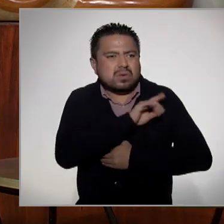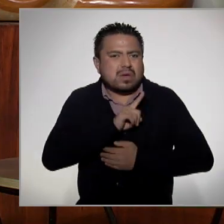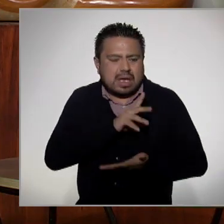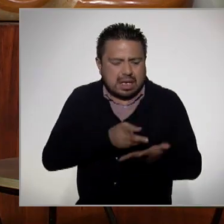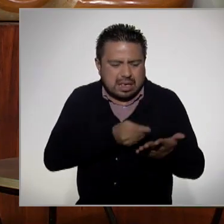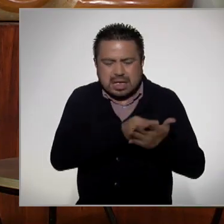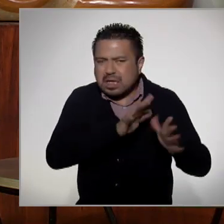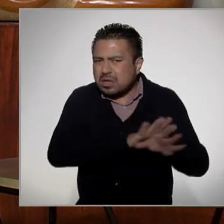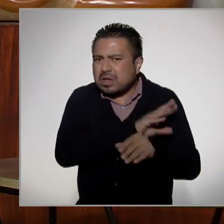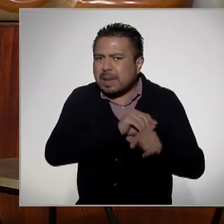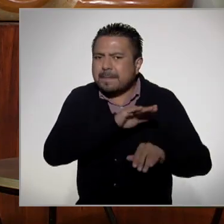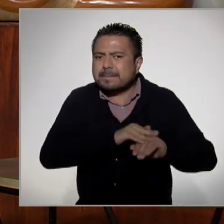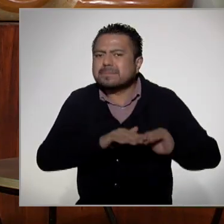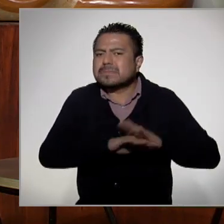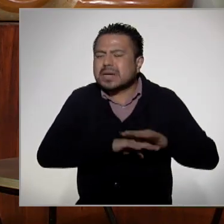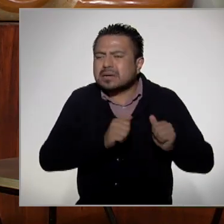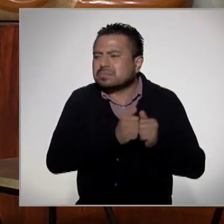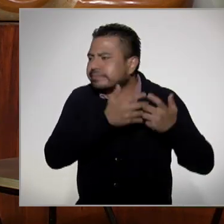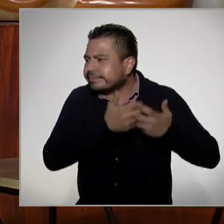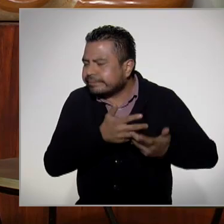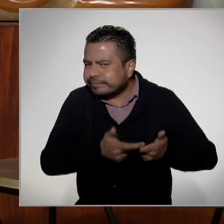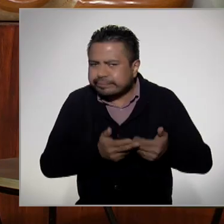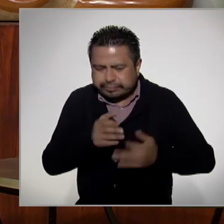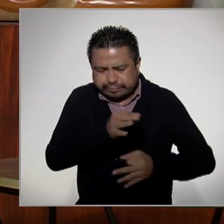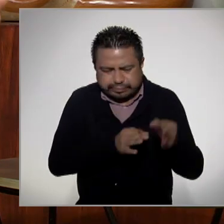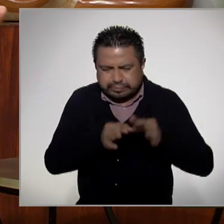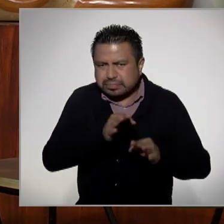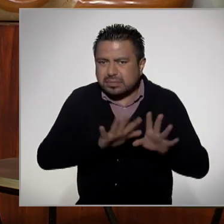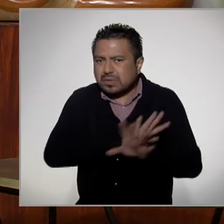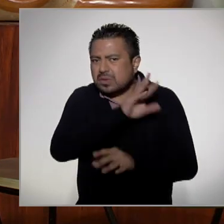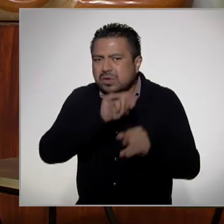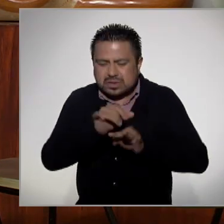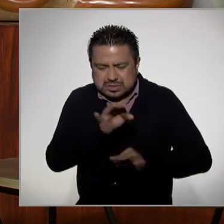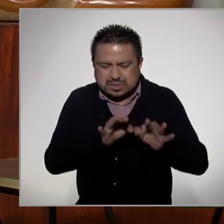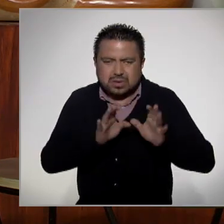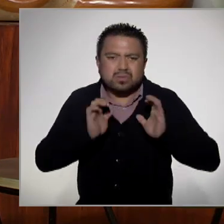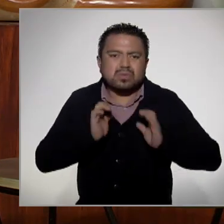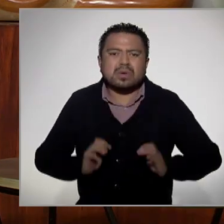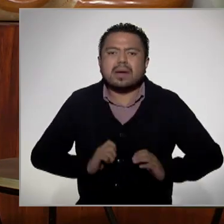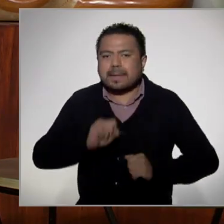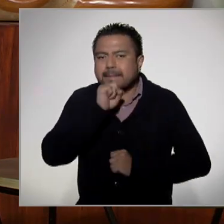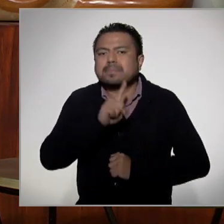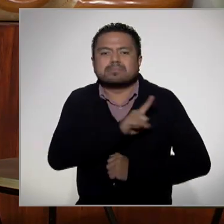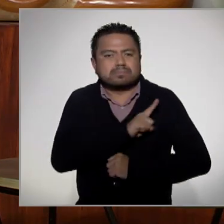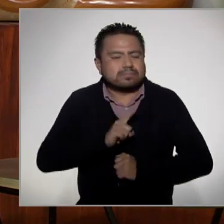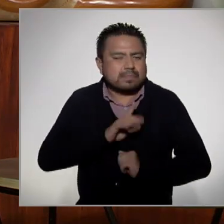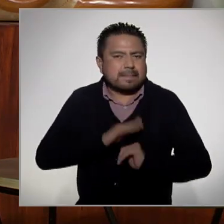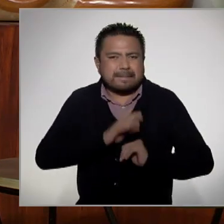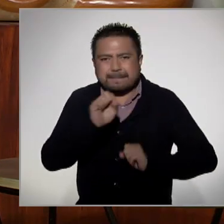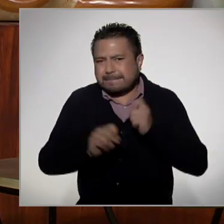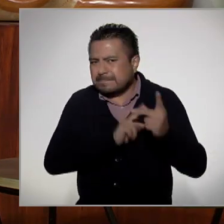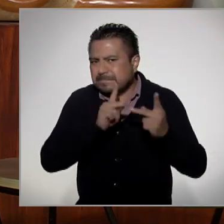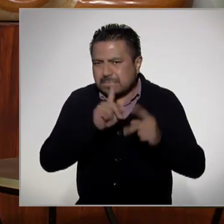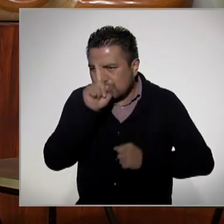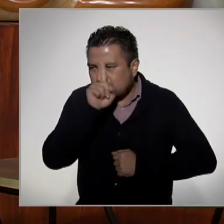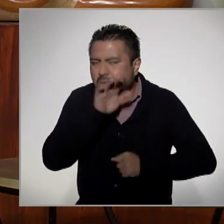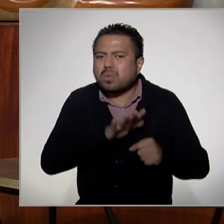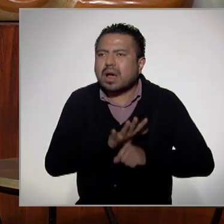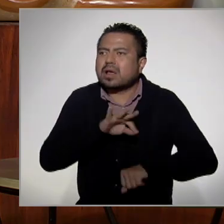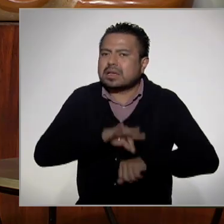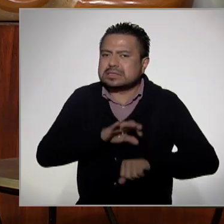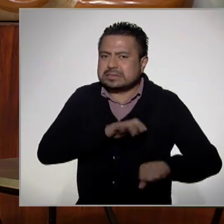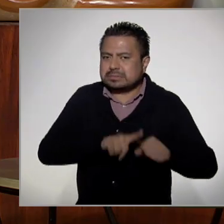estos elementos básicos para la producción de nuestras células sanguíneas y de todas las células del organismo si debemos estar perfectamente asesorados por un nutriólogo